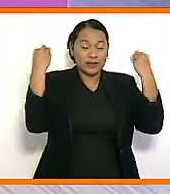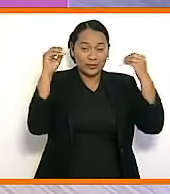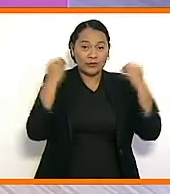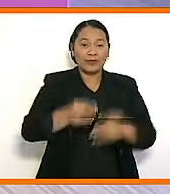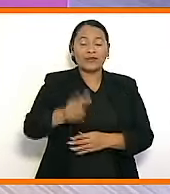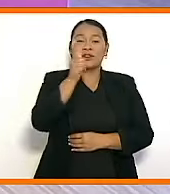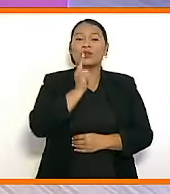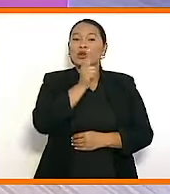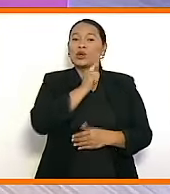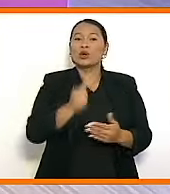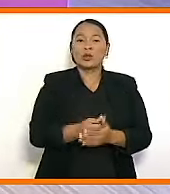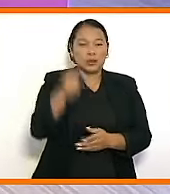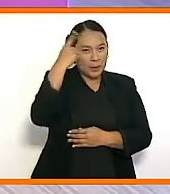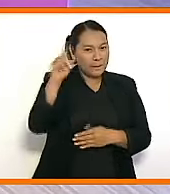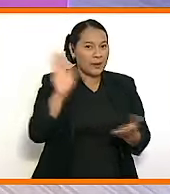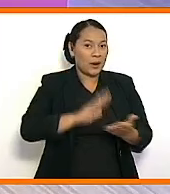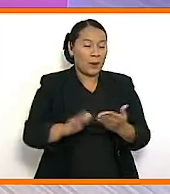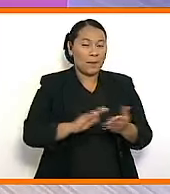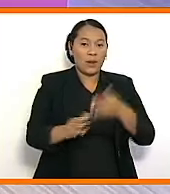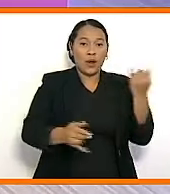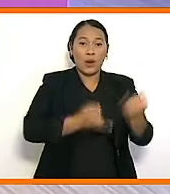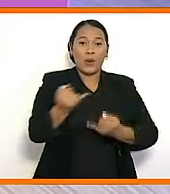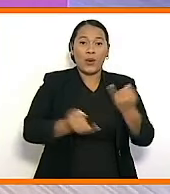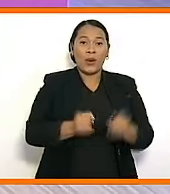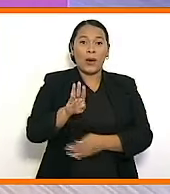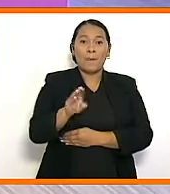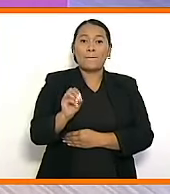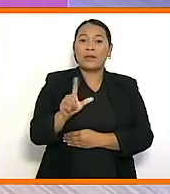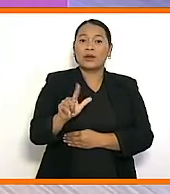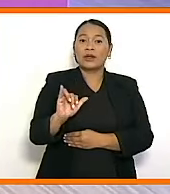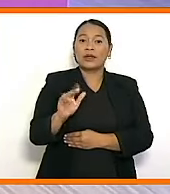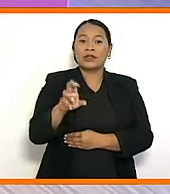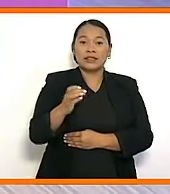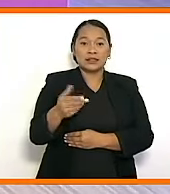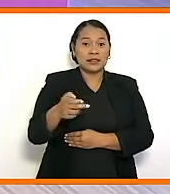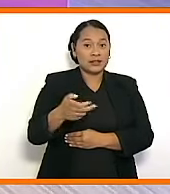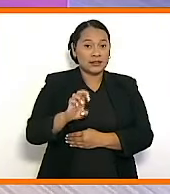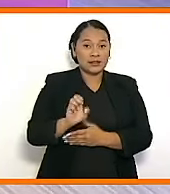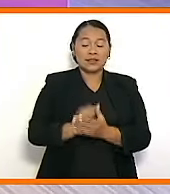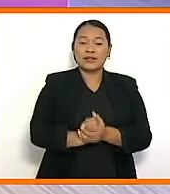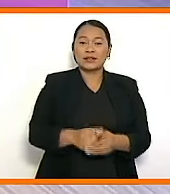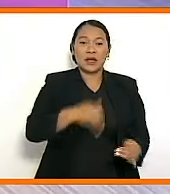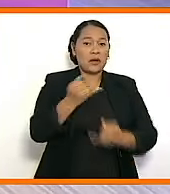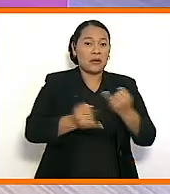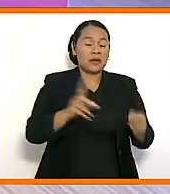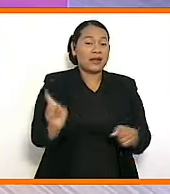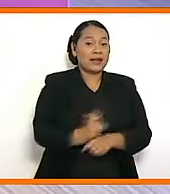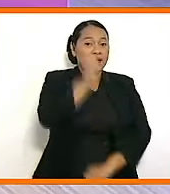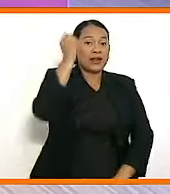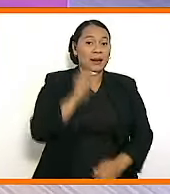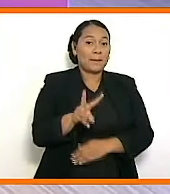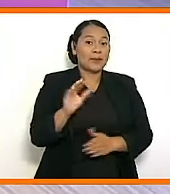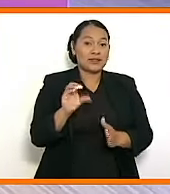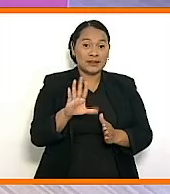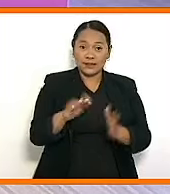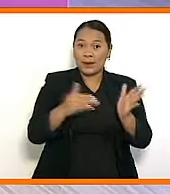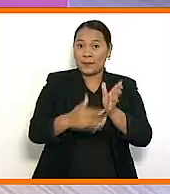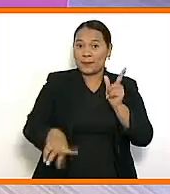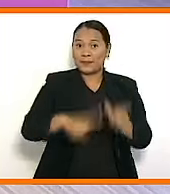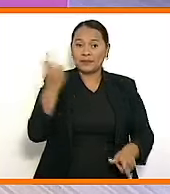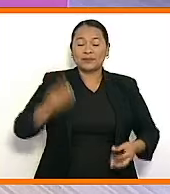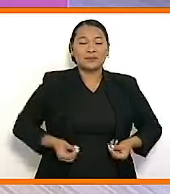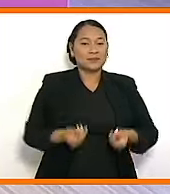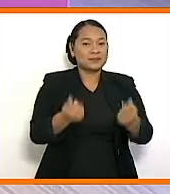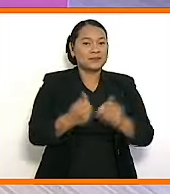obtener tu jugada de Instacash Boliche y ganes 25.000 lempiras al instante. Ahora sí, vamos a conocer cuál es ese afortunado